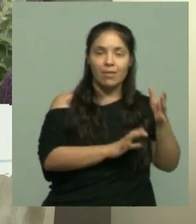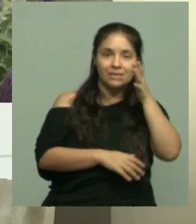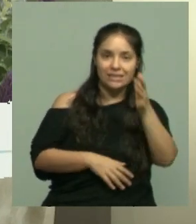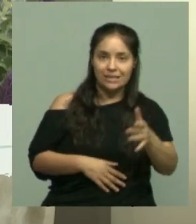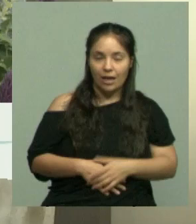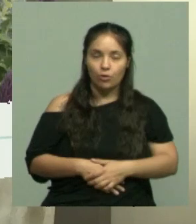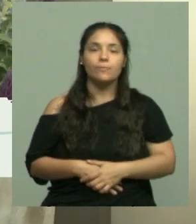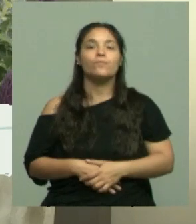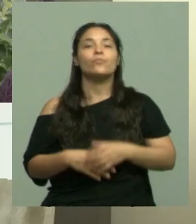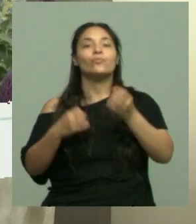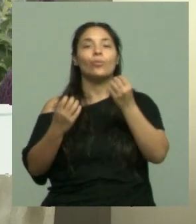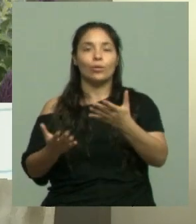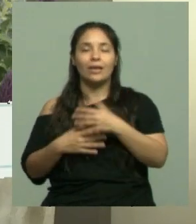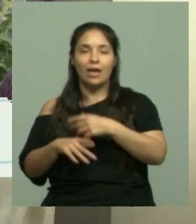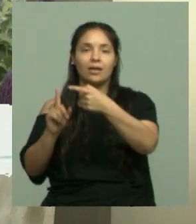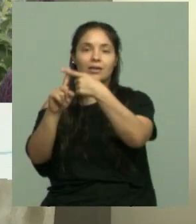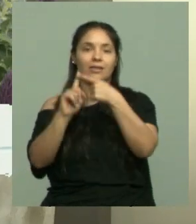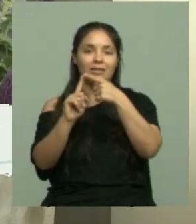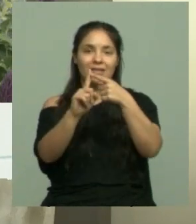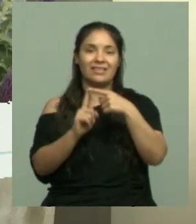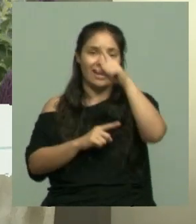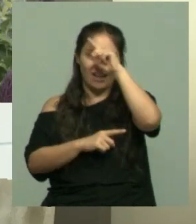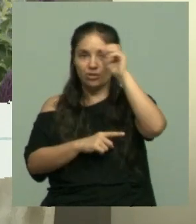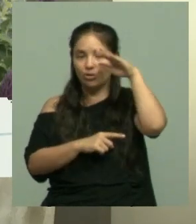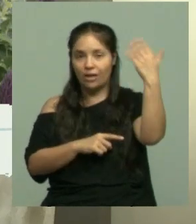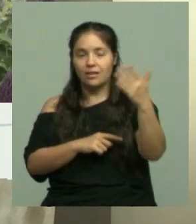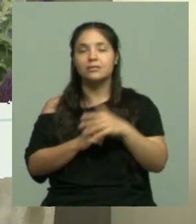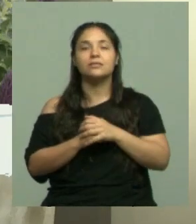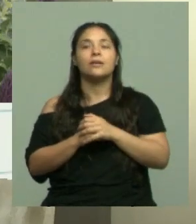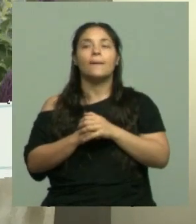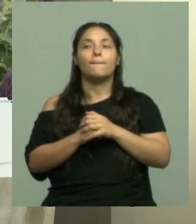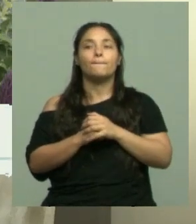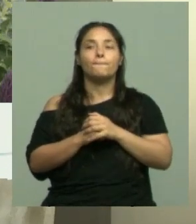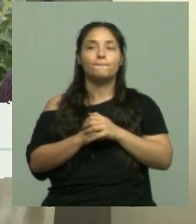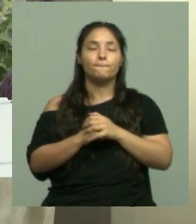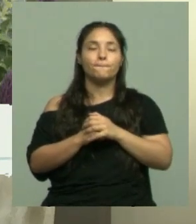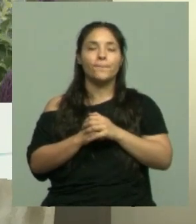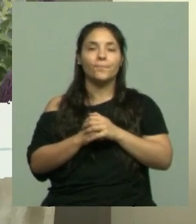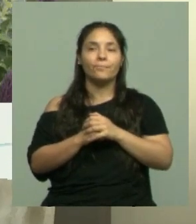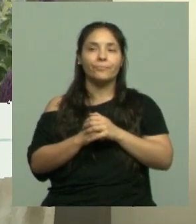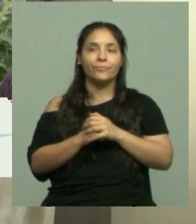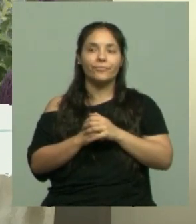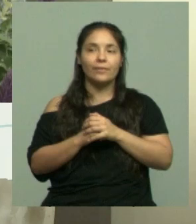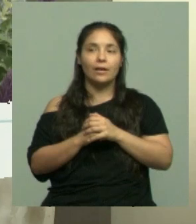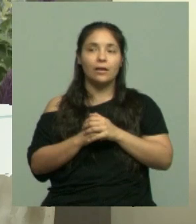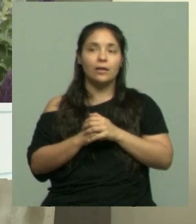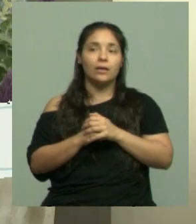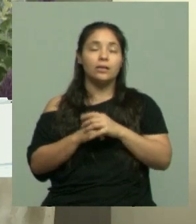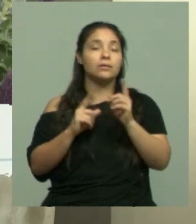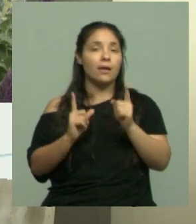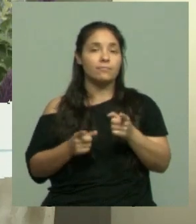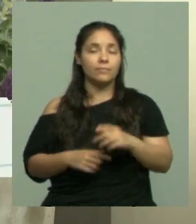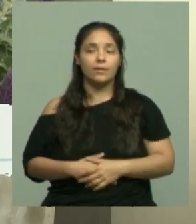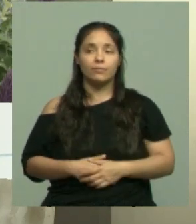reinvención de las relaciones internacionales argentinas entre lo que ha sido Mondino y lo que es Huertain. Hay justamente la decisión